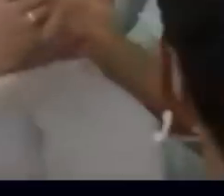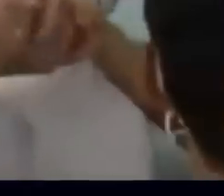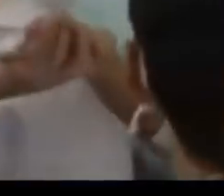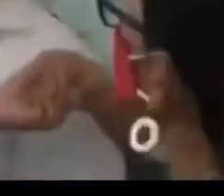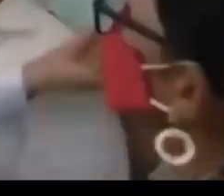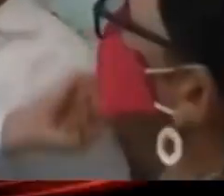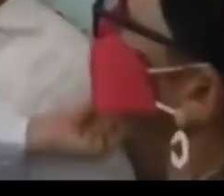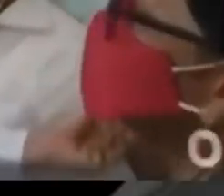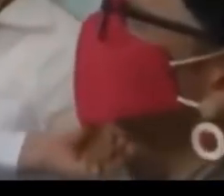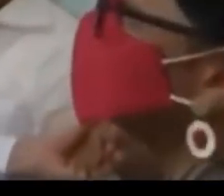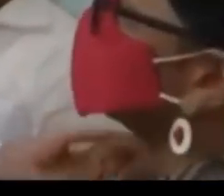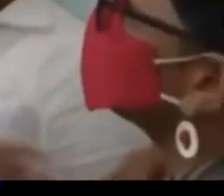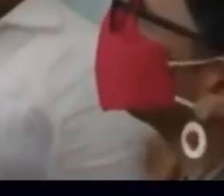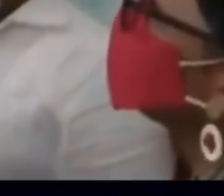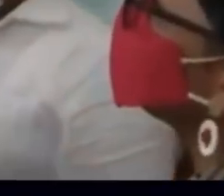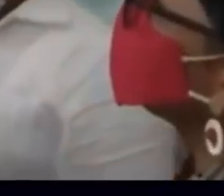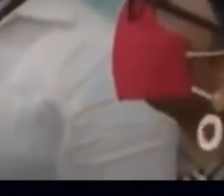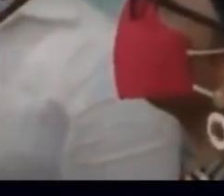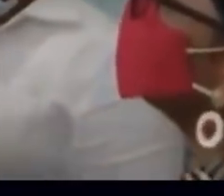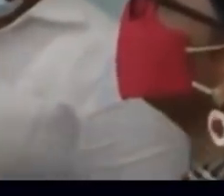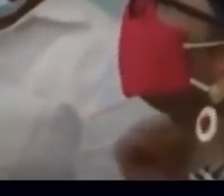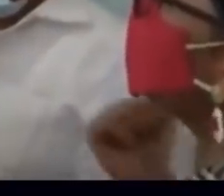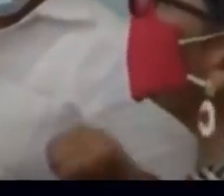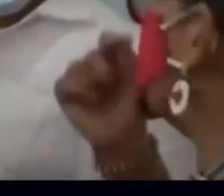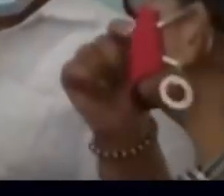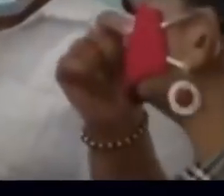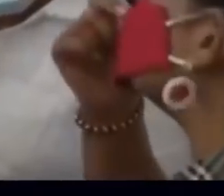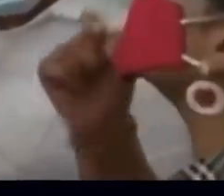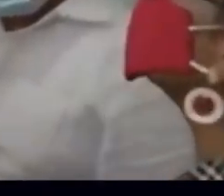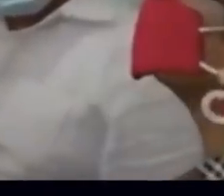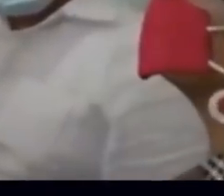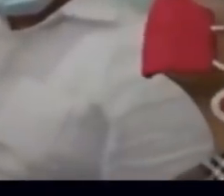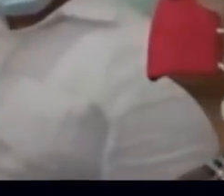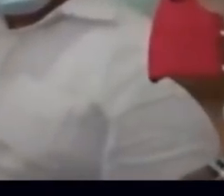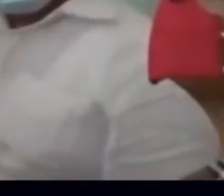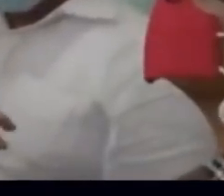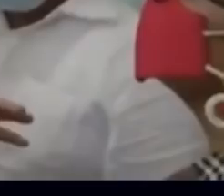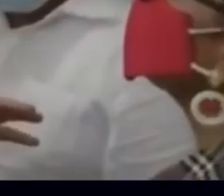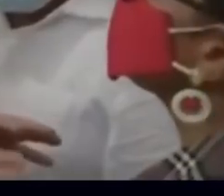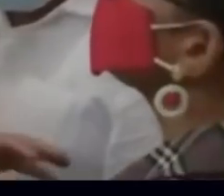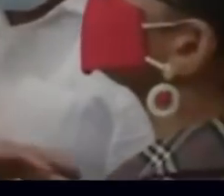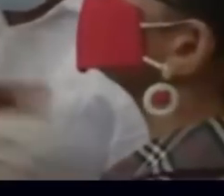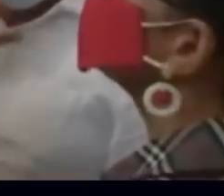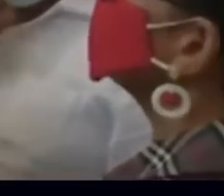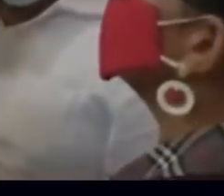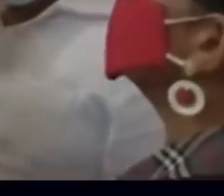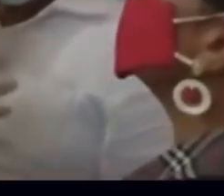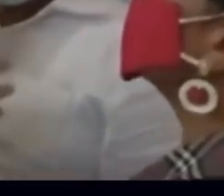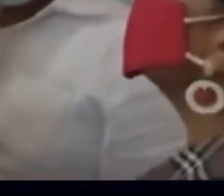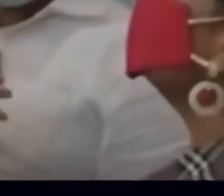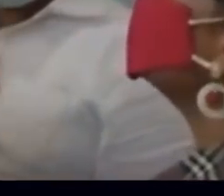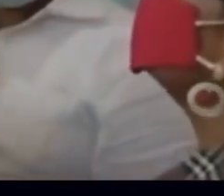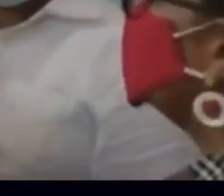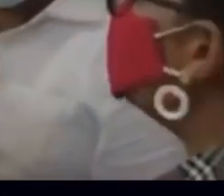Y de esta manera, señoras y señores, agradecemos a todos los presentes, a quienes nos acompañan a través de las